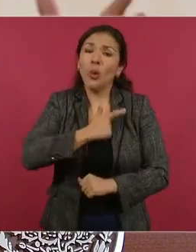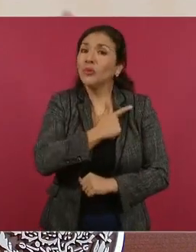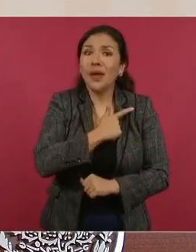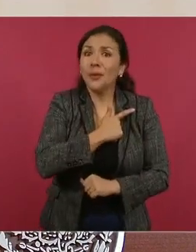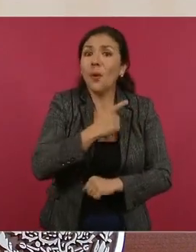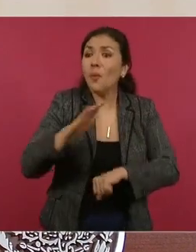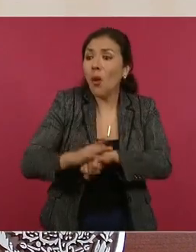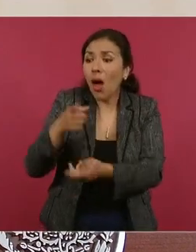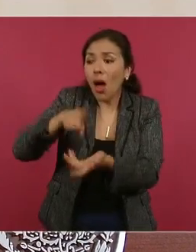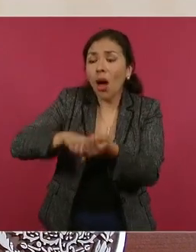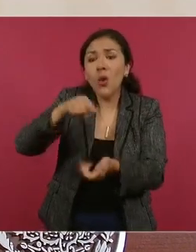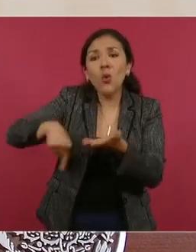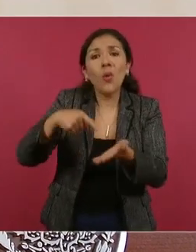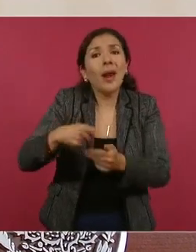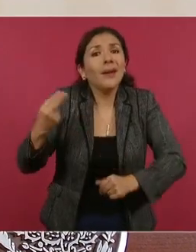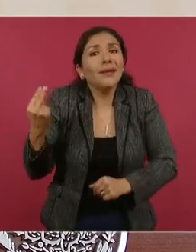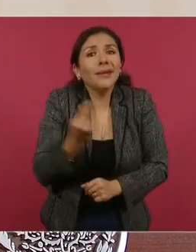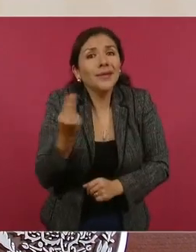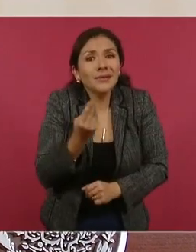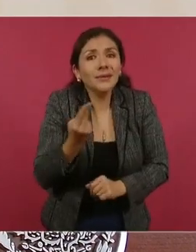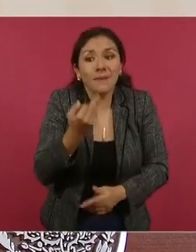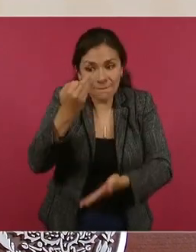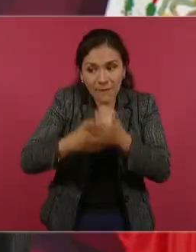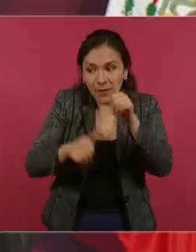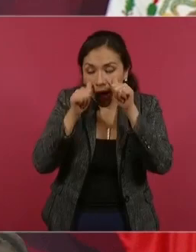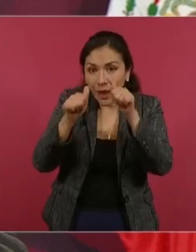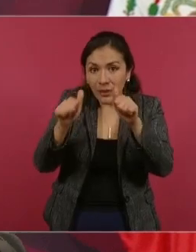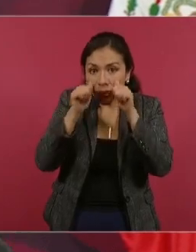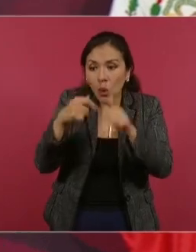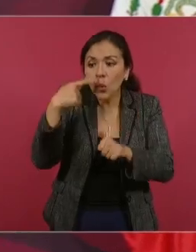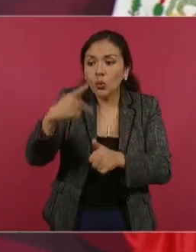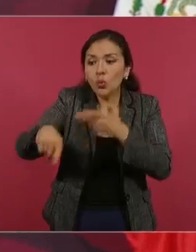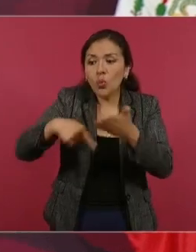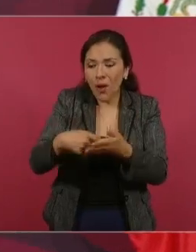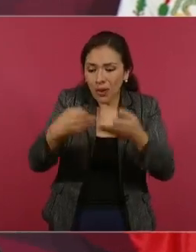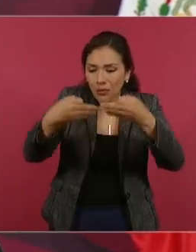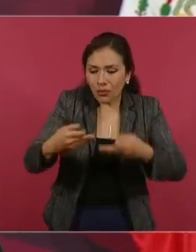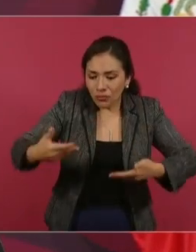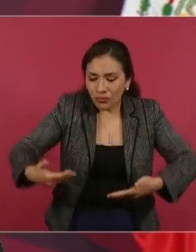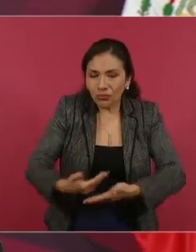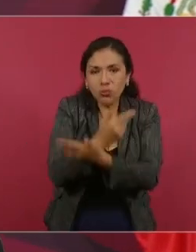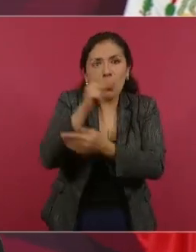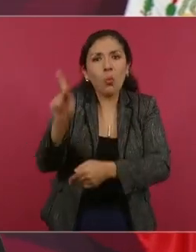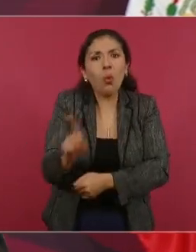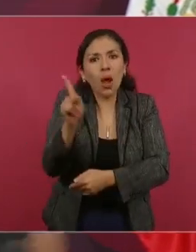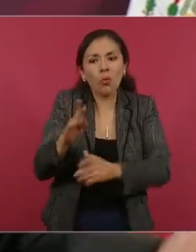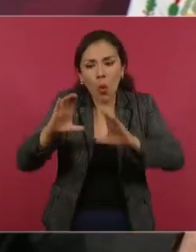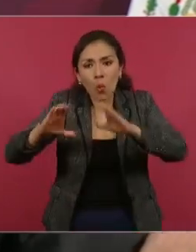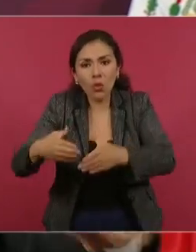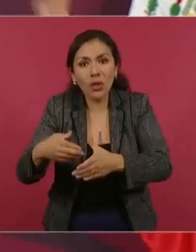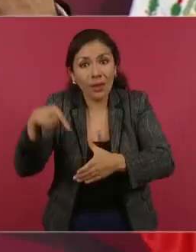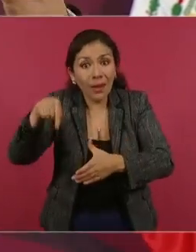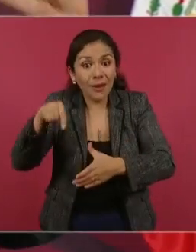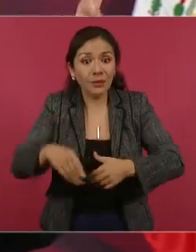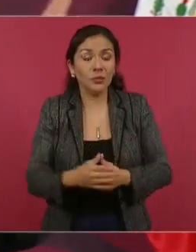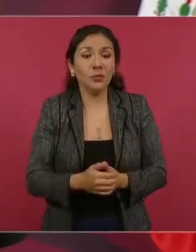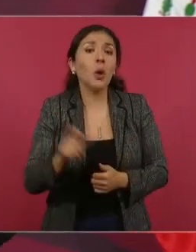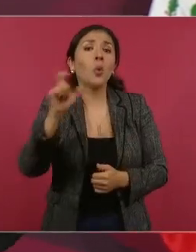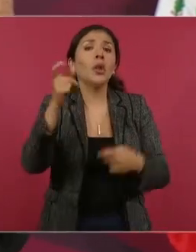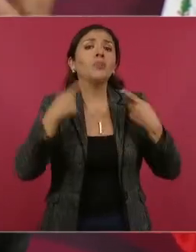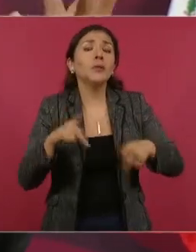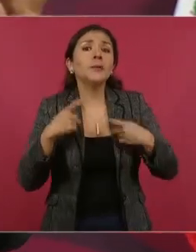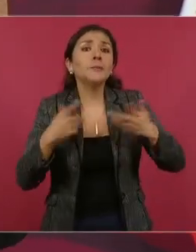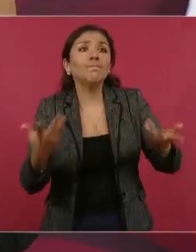Entonces, ¿por qué no atenderlos en sus comunidades, en sus pueblos? Porque ya cuando